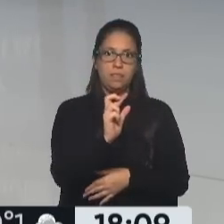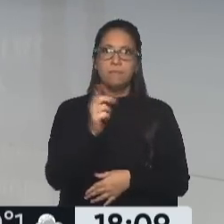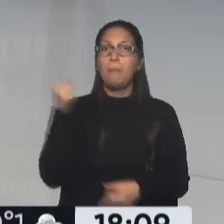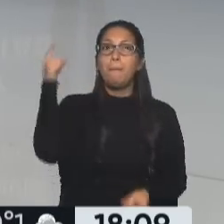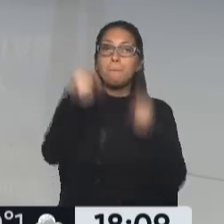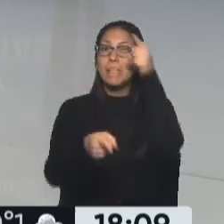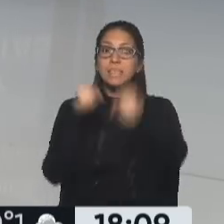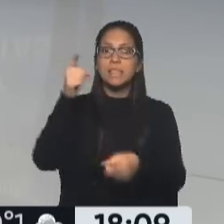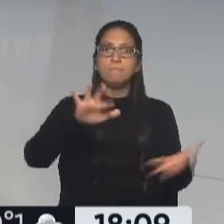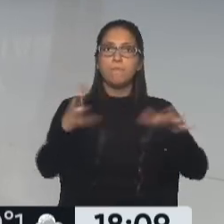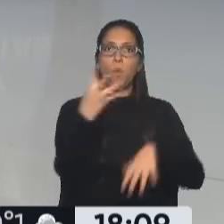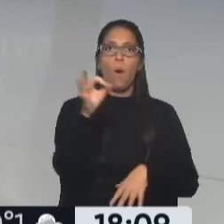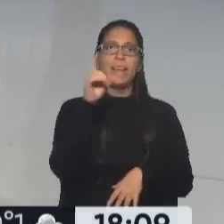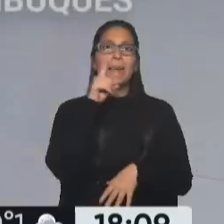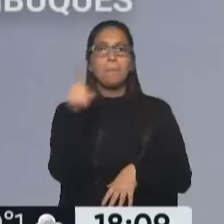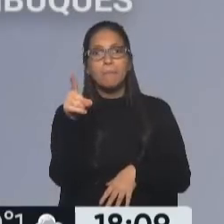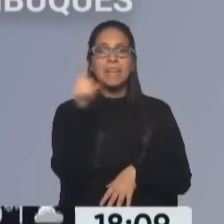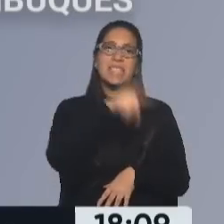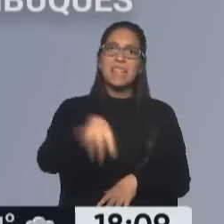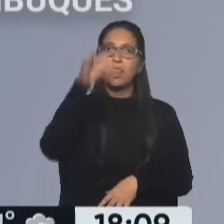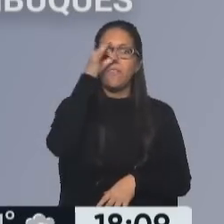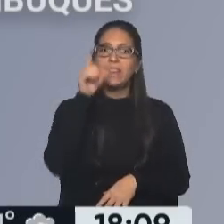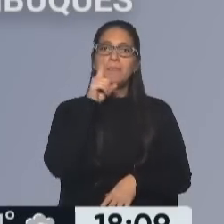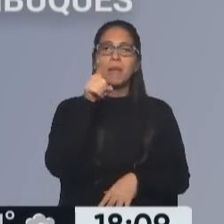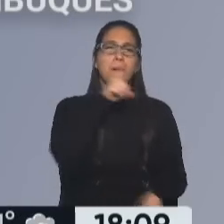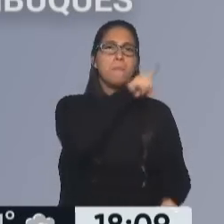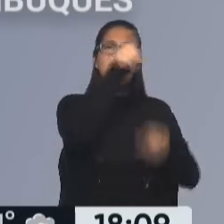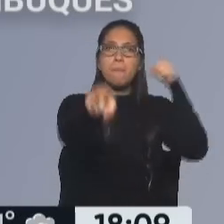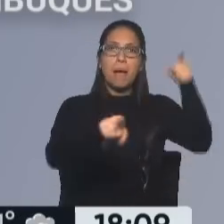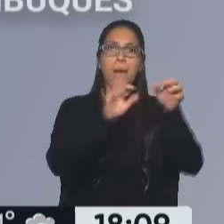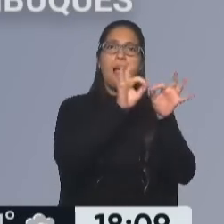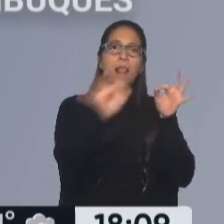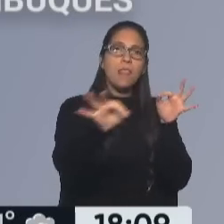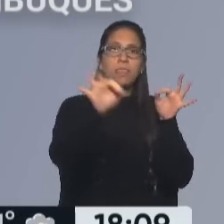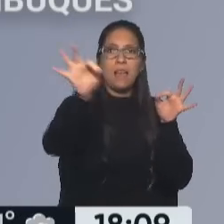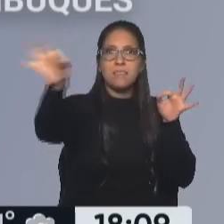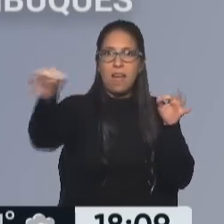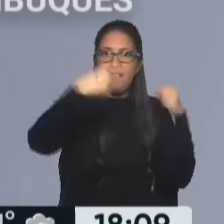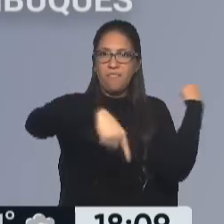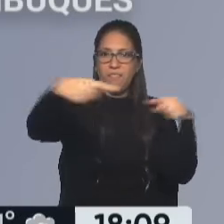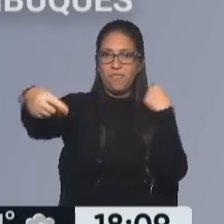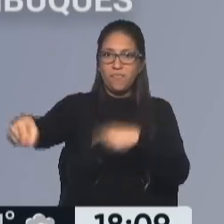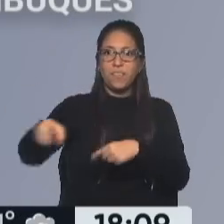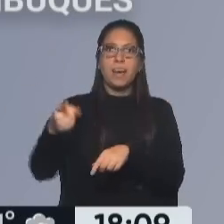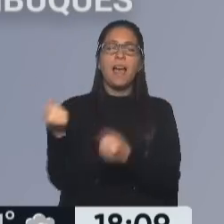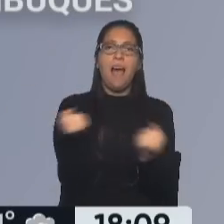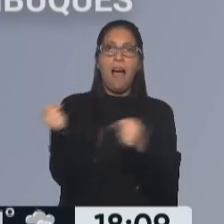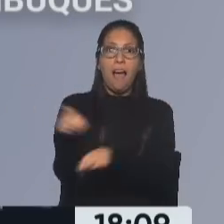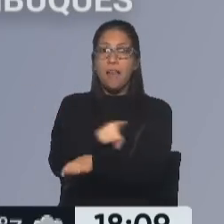misiles entre 40.000 y 120.000 de diferentes alcances, antitanques y